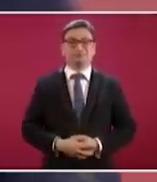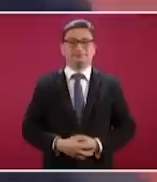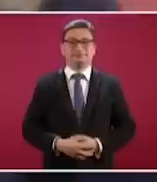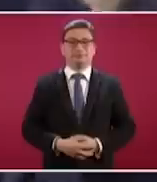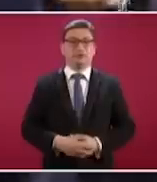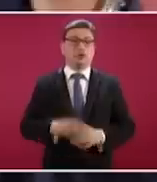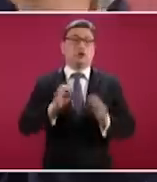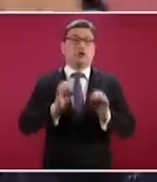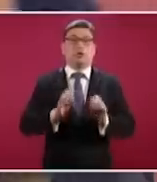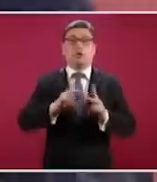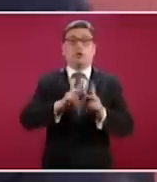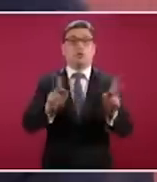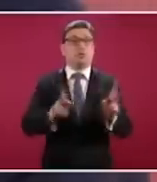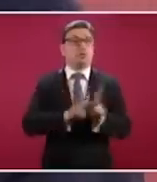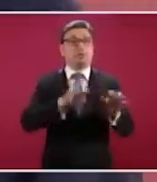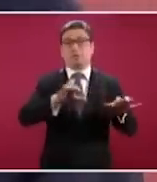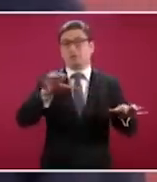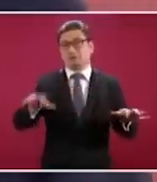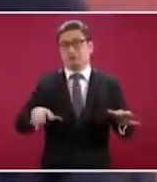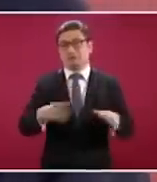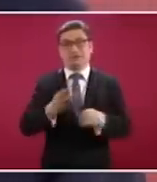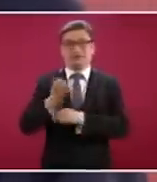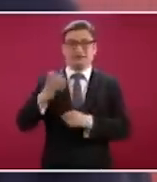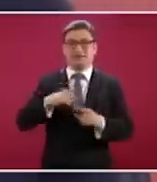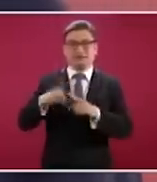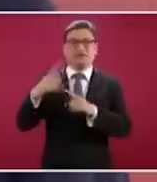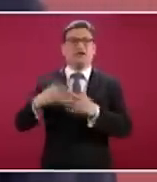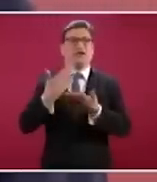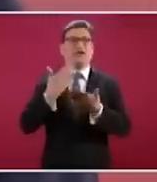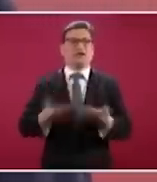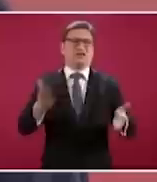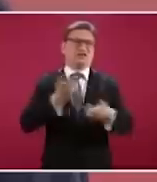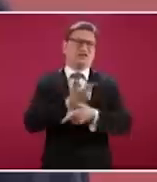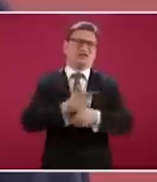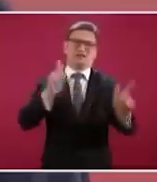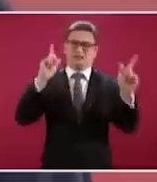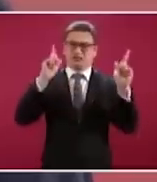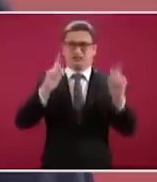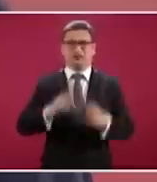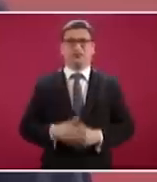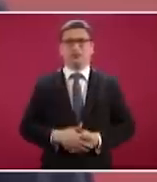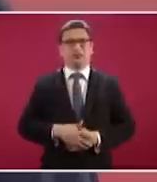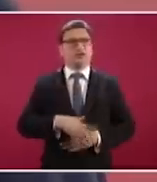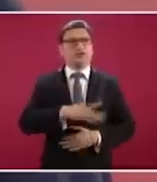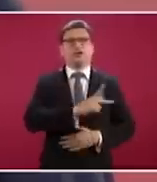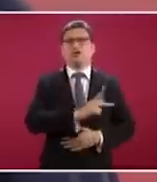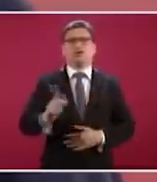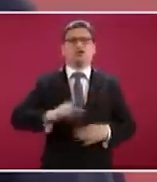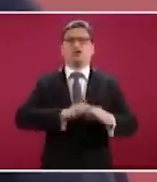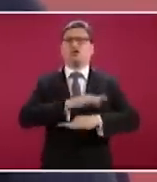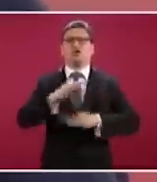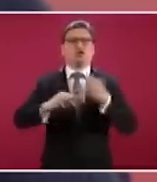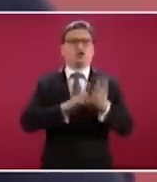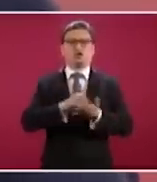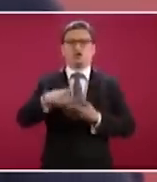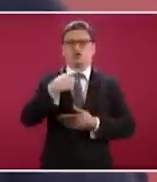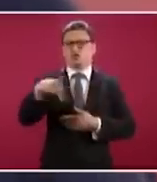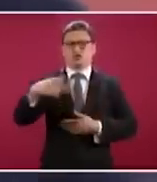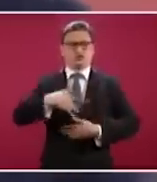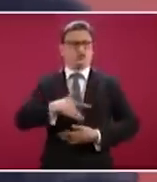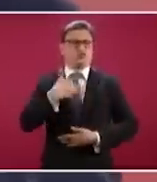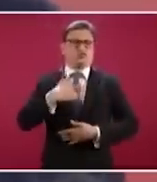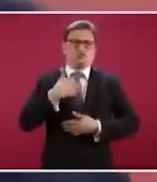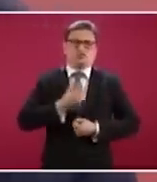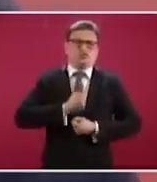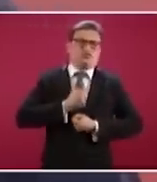o las plazas en los estados. Ahora hay libertades, es el derecho de manifestación, nada